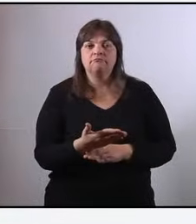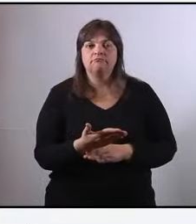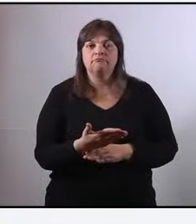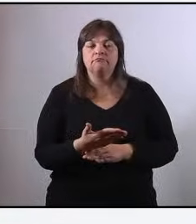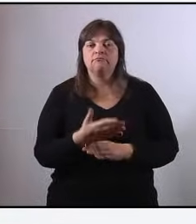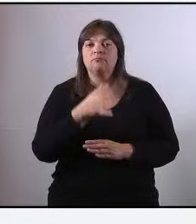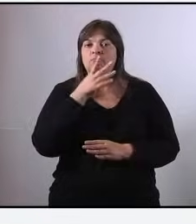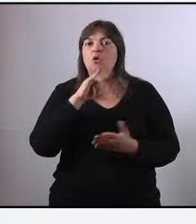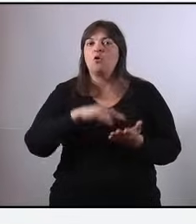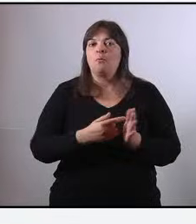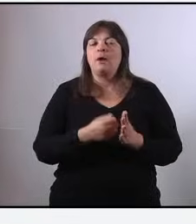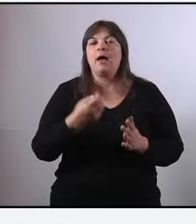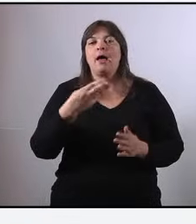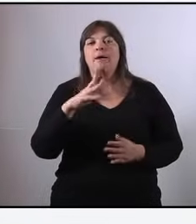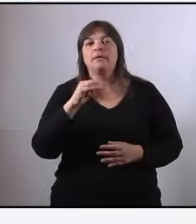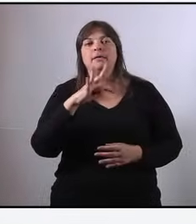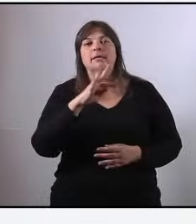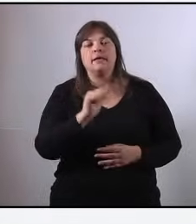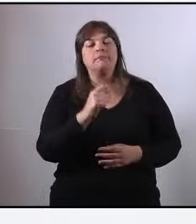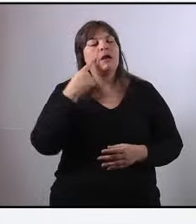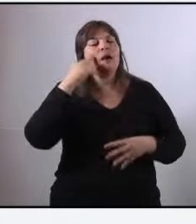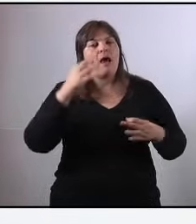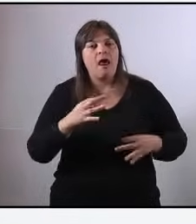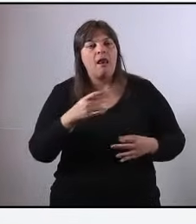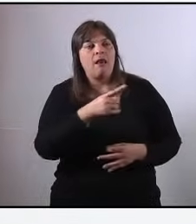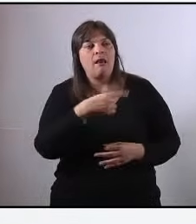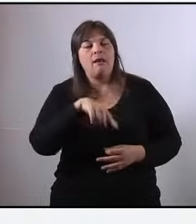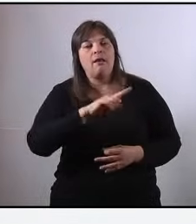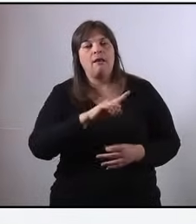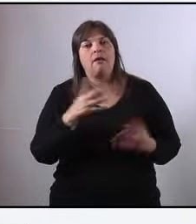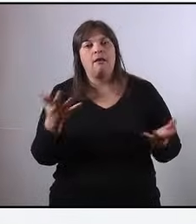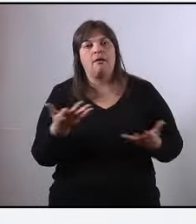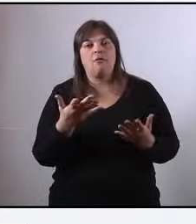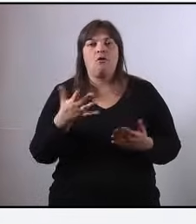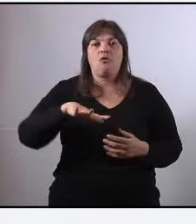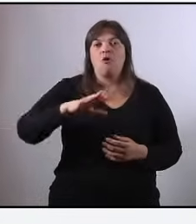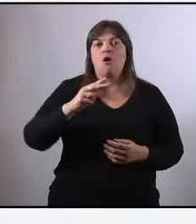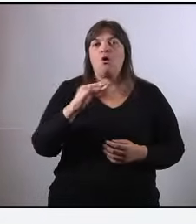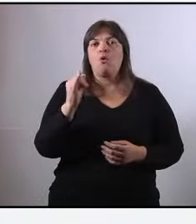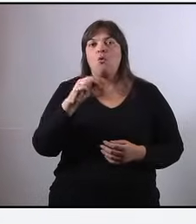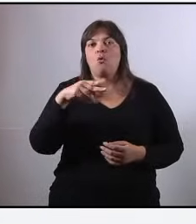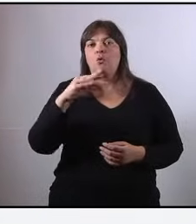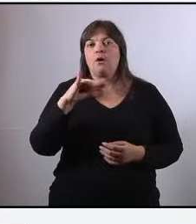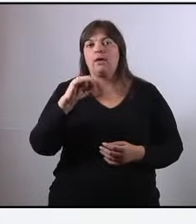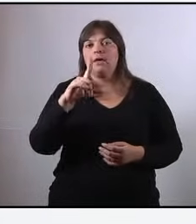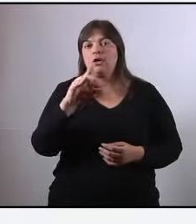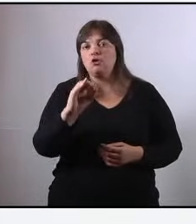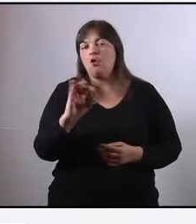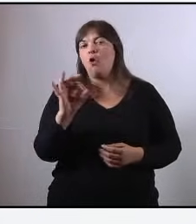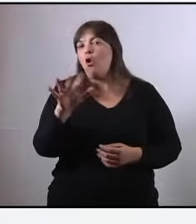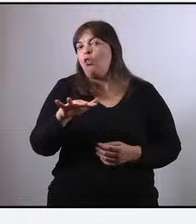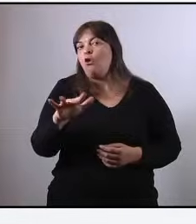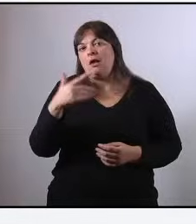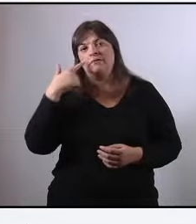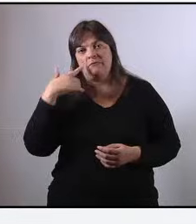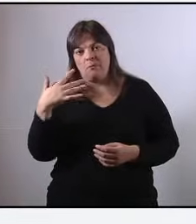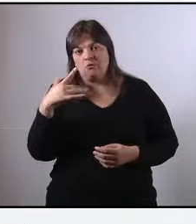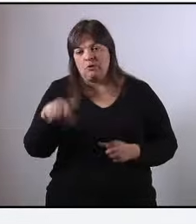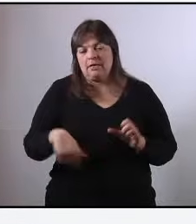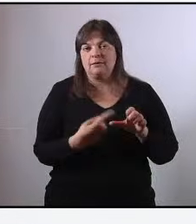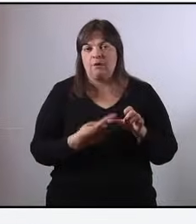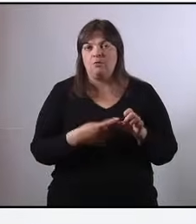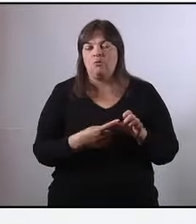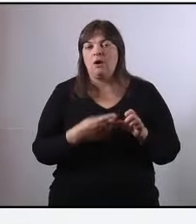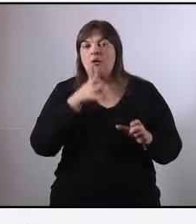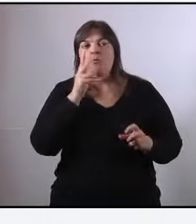Plan Habita es una realidad, y les animo a que vayan al Junquillo o vayan a otras zonas muy conocidas de Extremadura